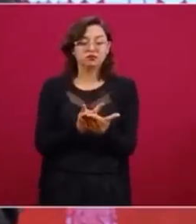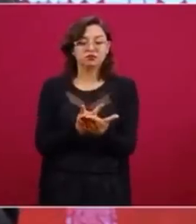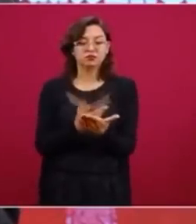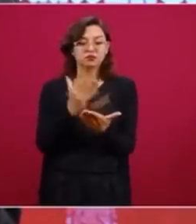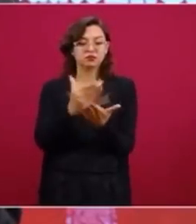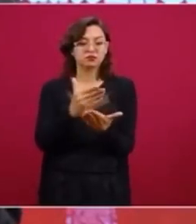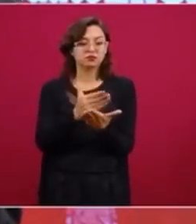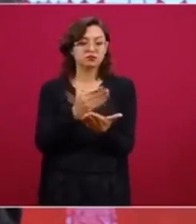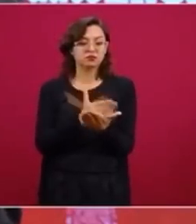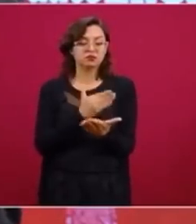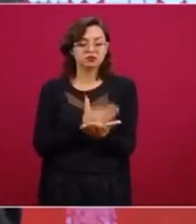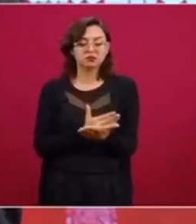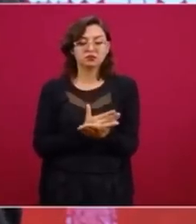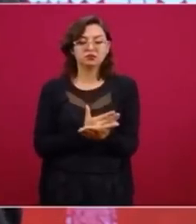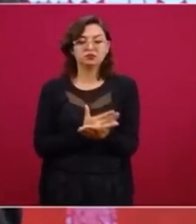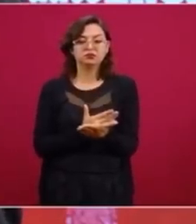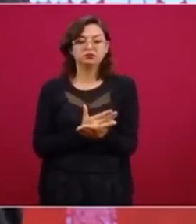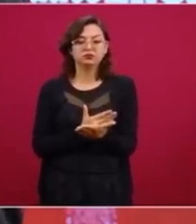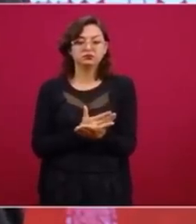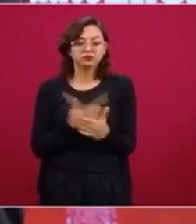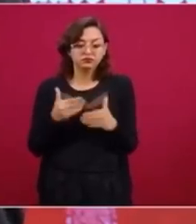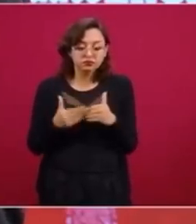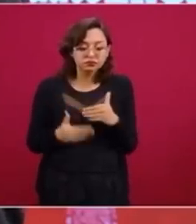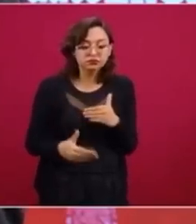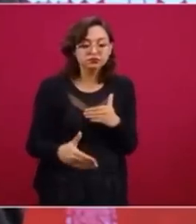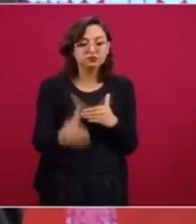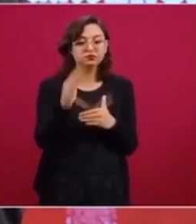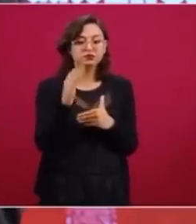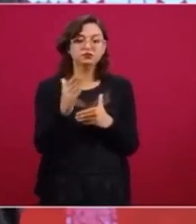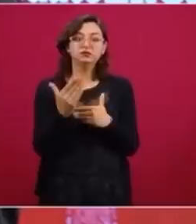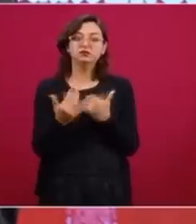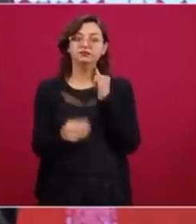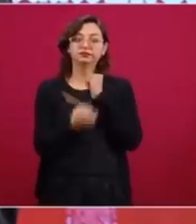se está aplicando de Internet